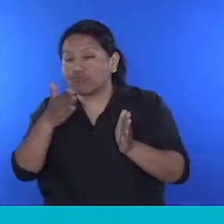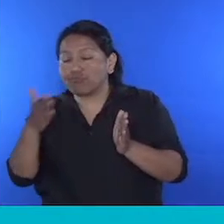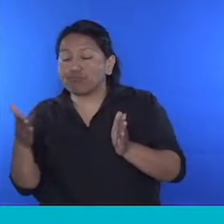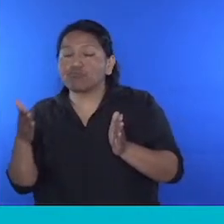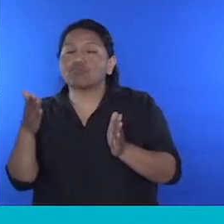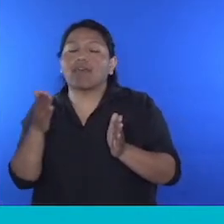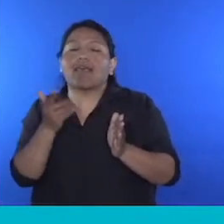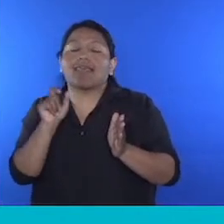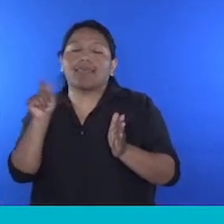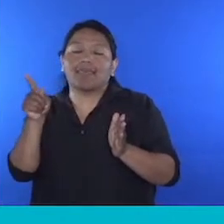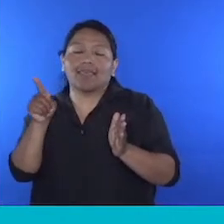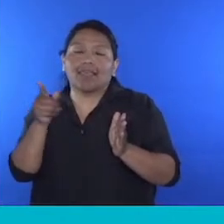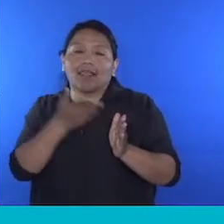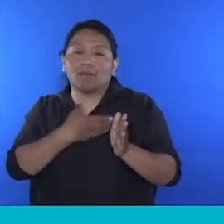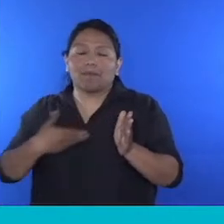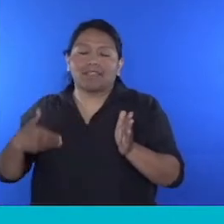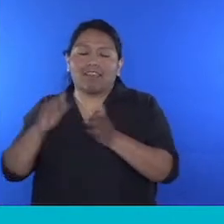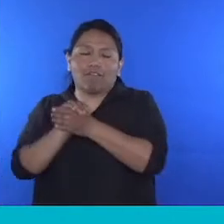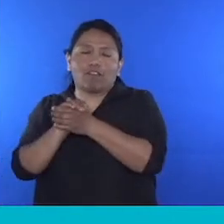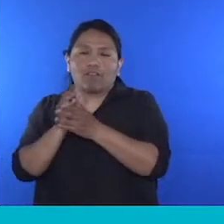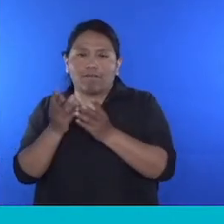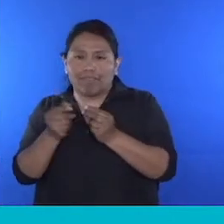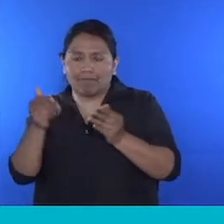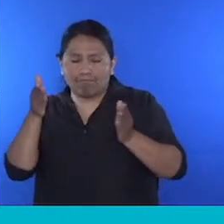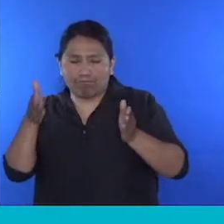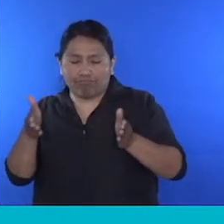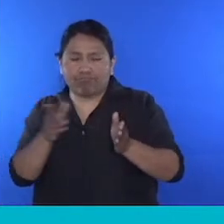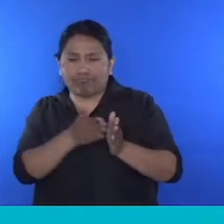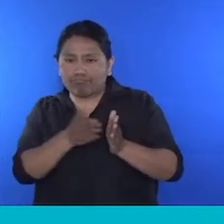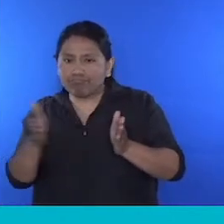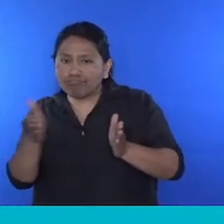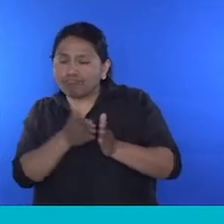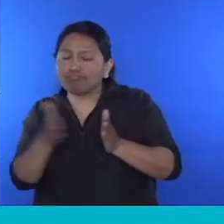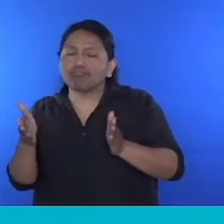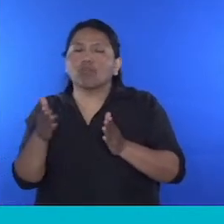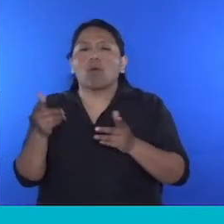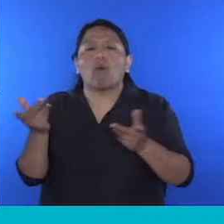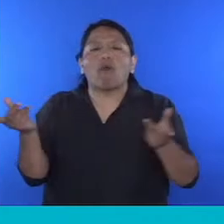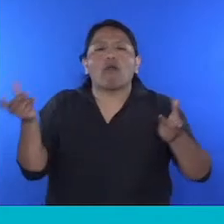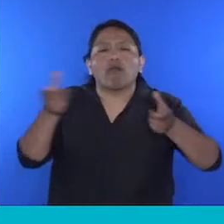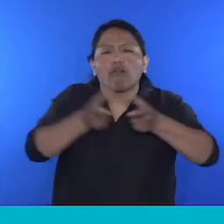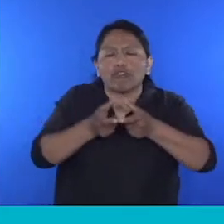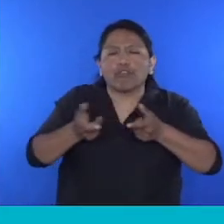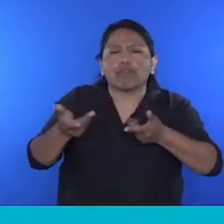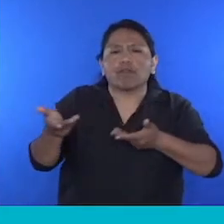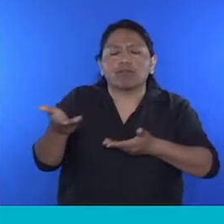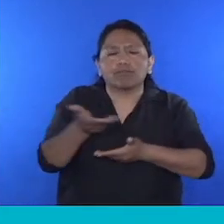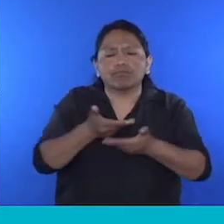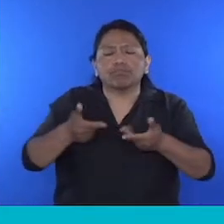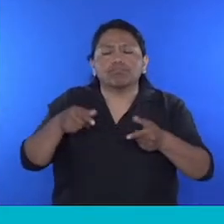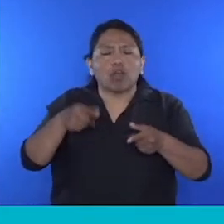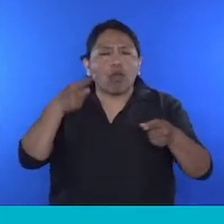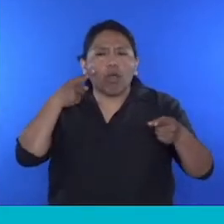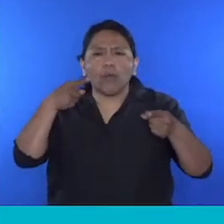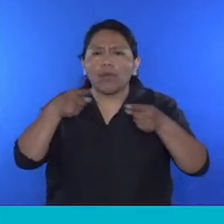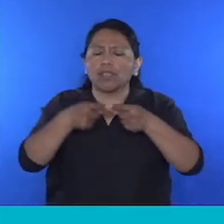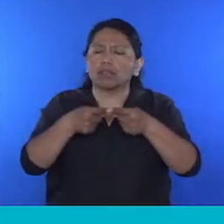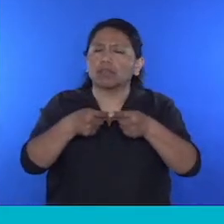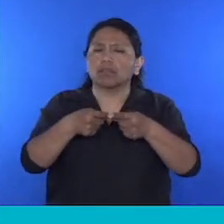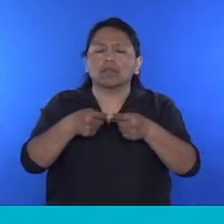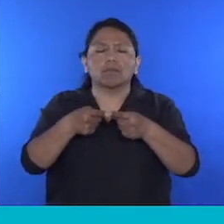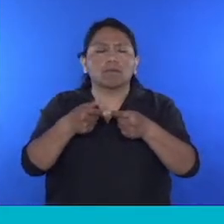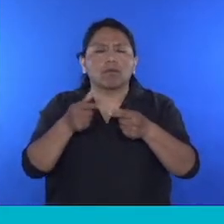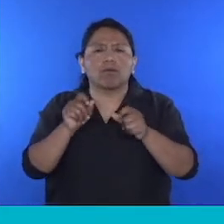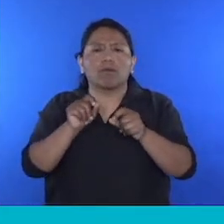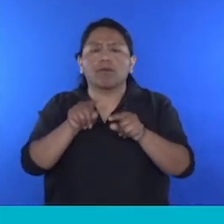del mandato del presidente Alfonsín. Un consejo que tenía como objetivo,